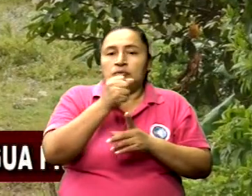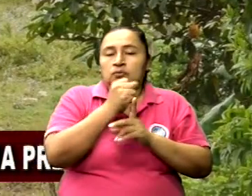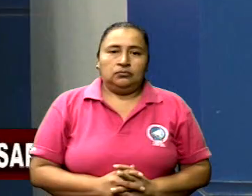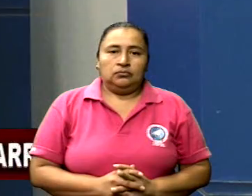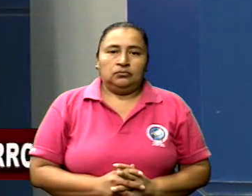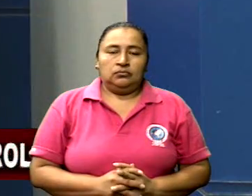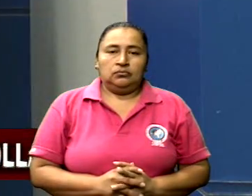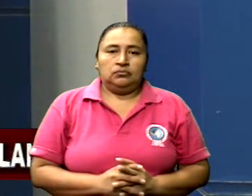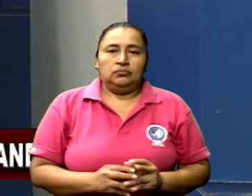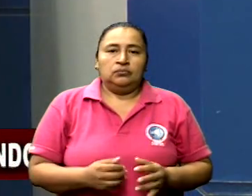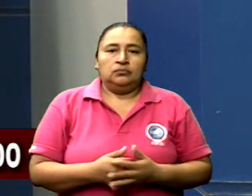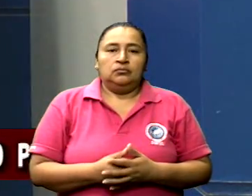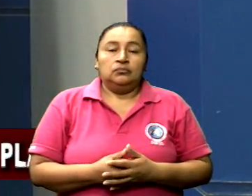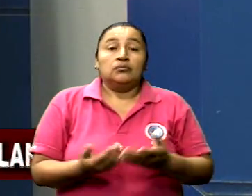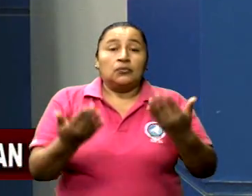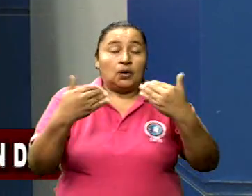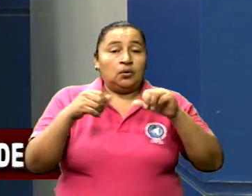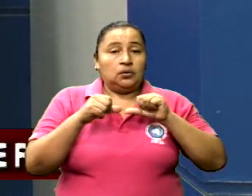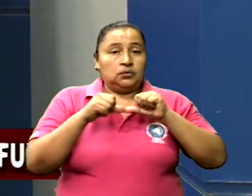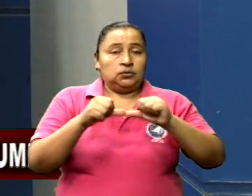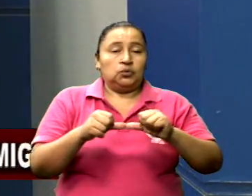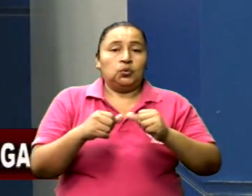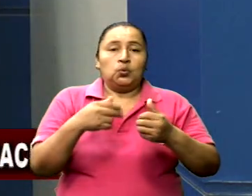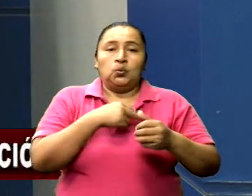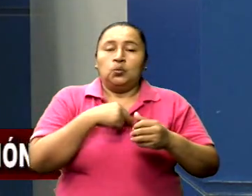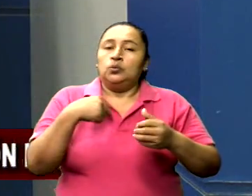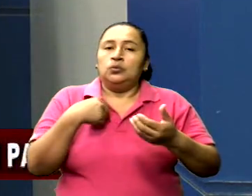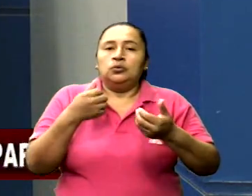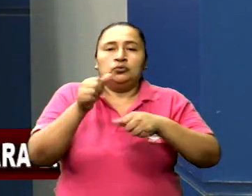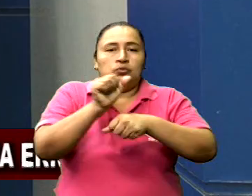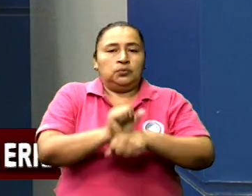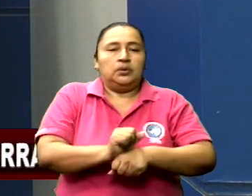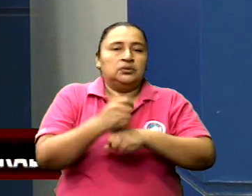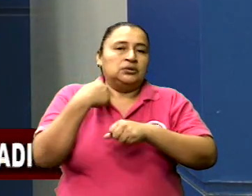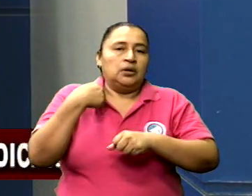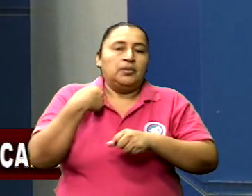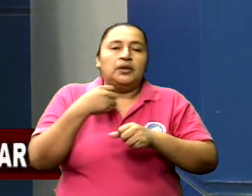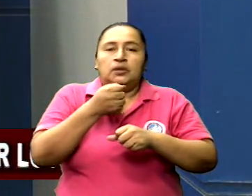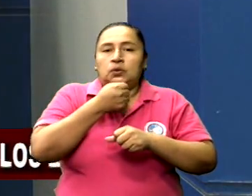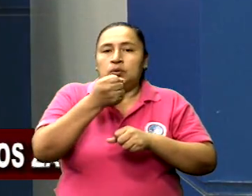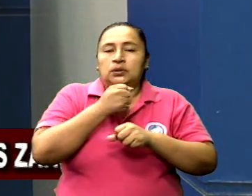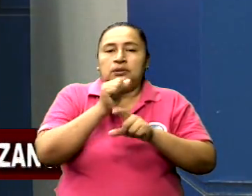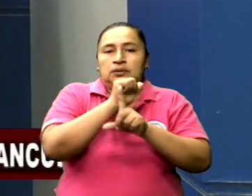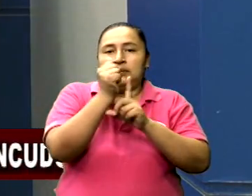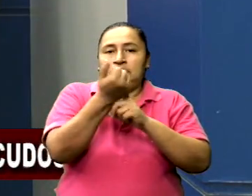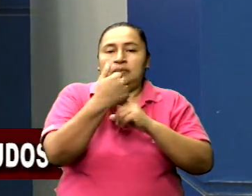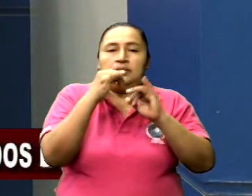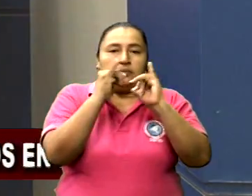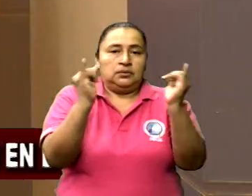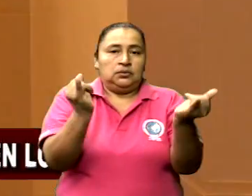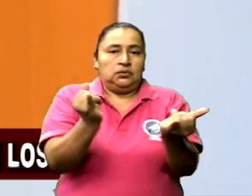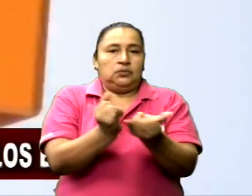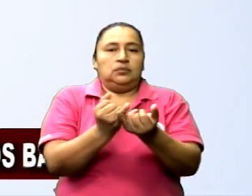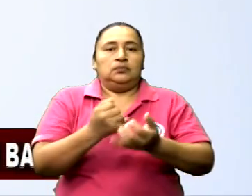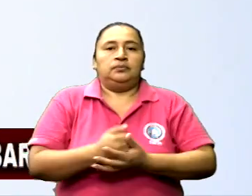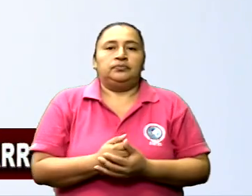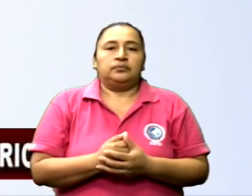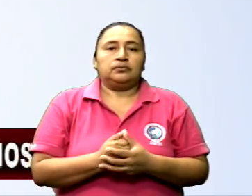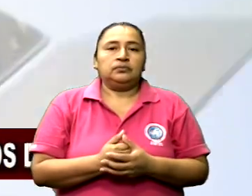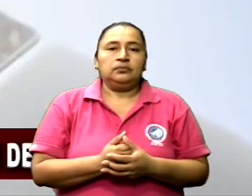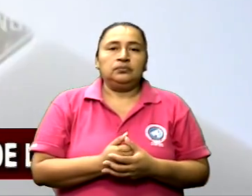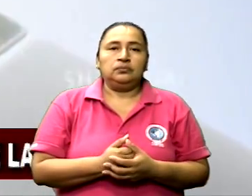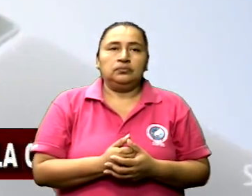TV. A continuación, nuestro acostumbrado segmento de noticias parlamentarias.